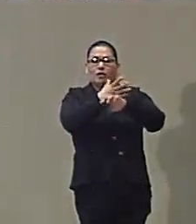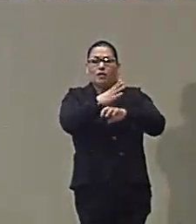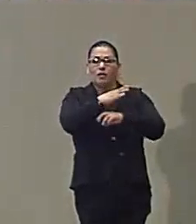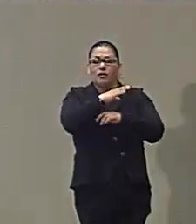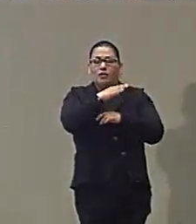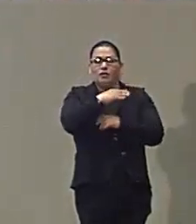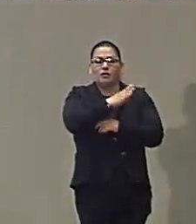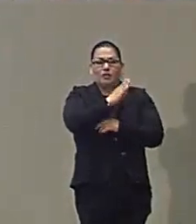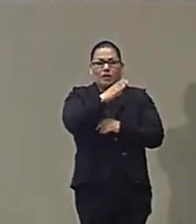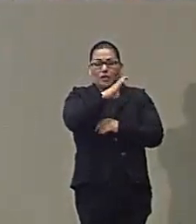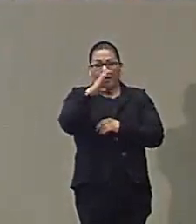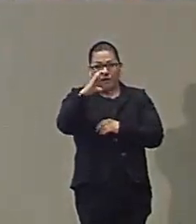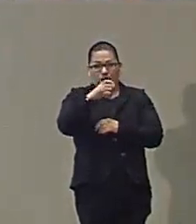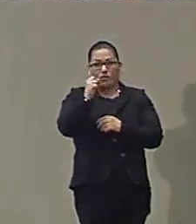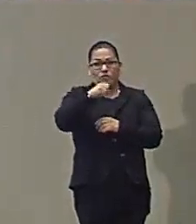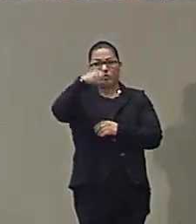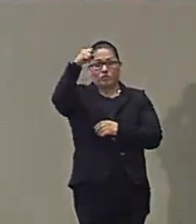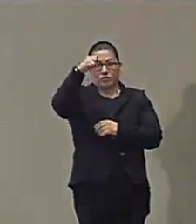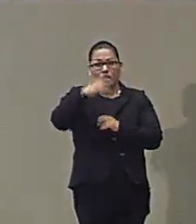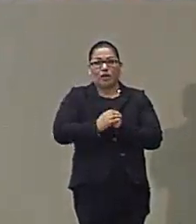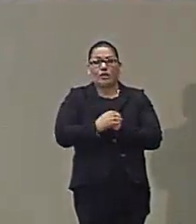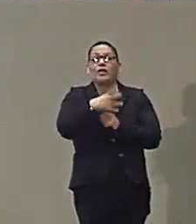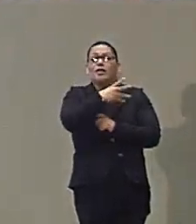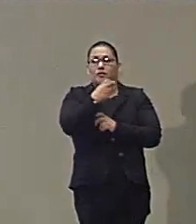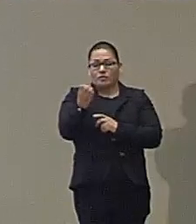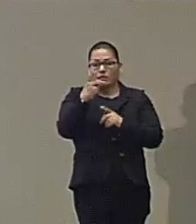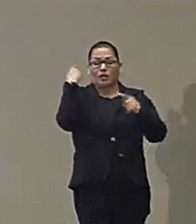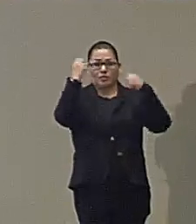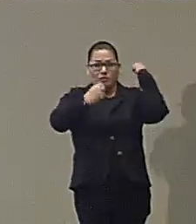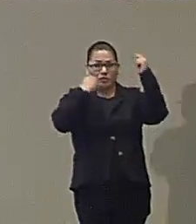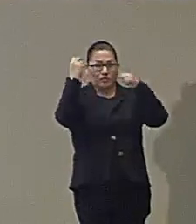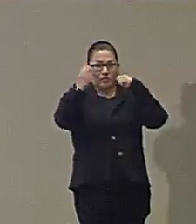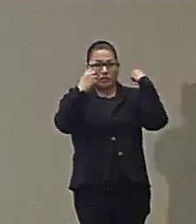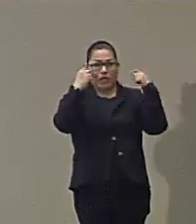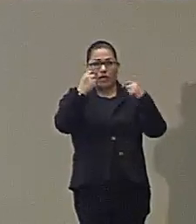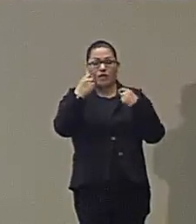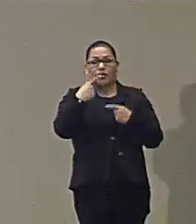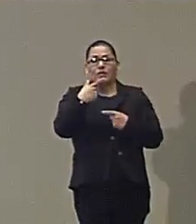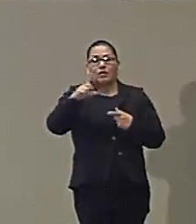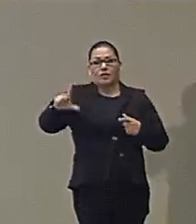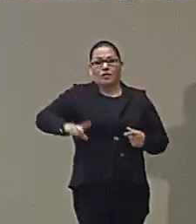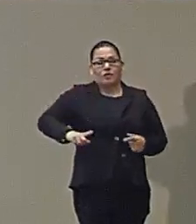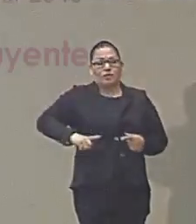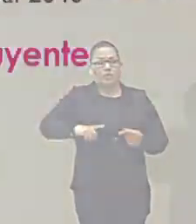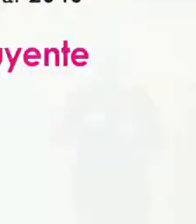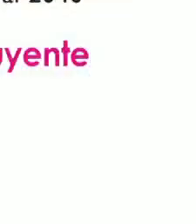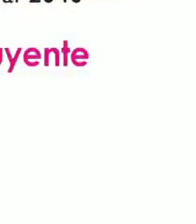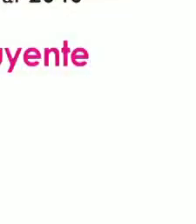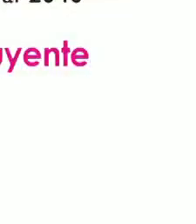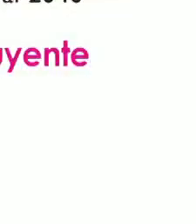sur y coordinador de la comisión de turismo de la conferencia nacional de gobernadores